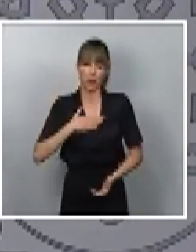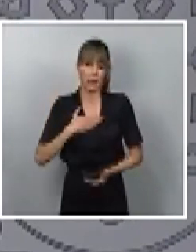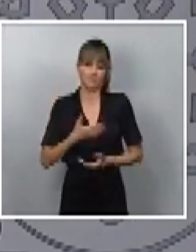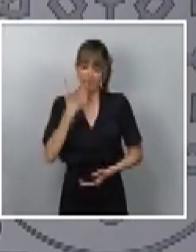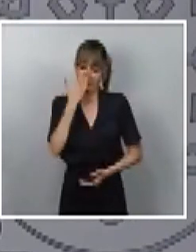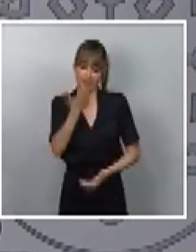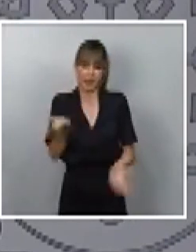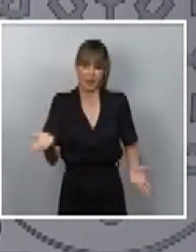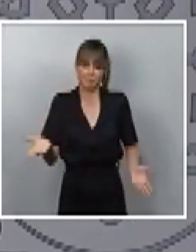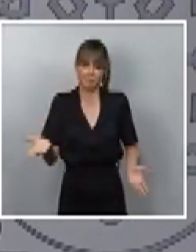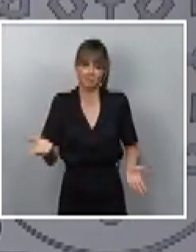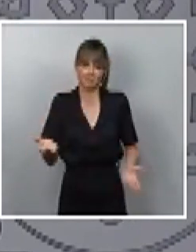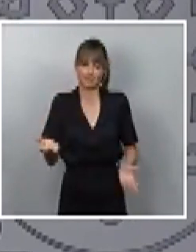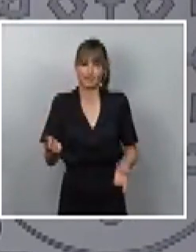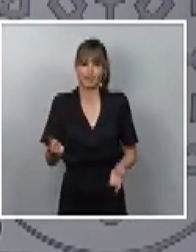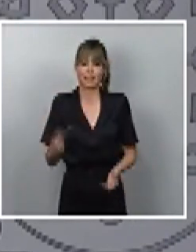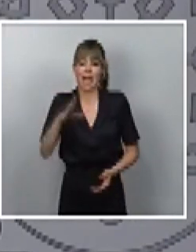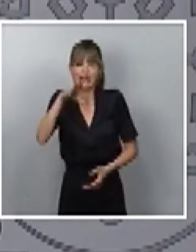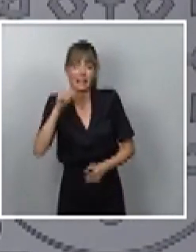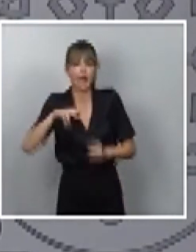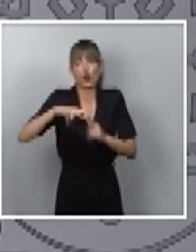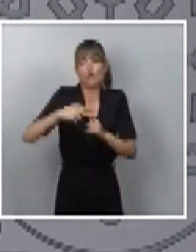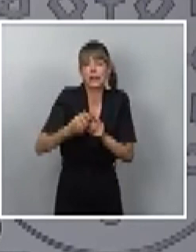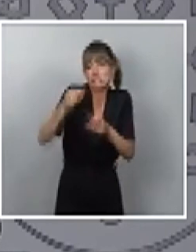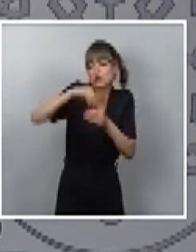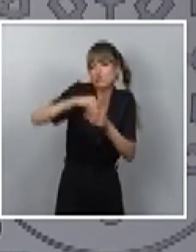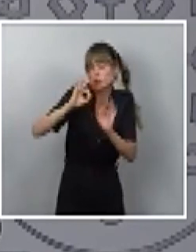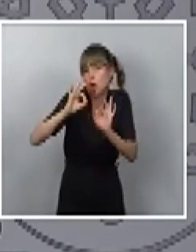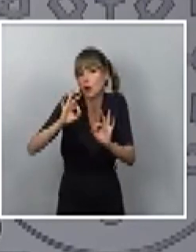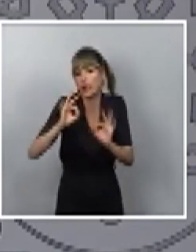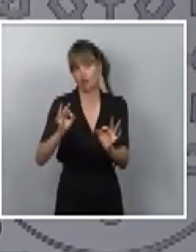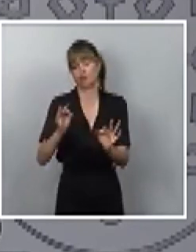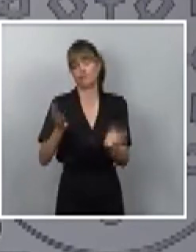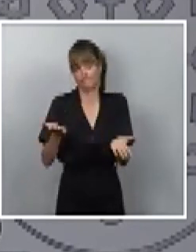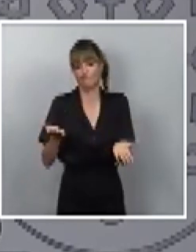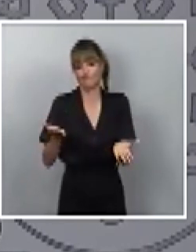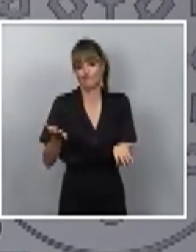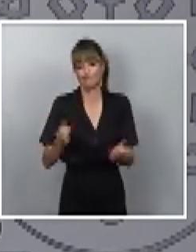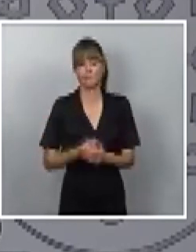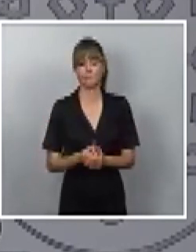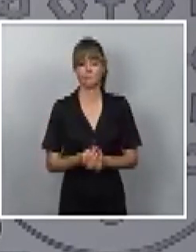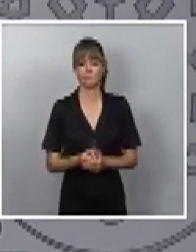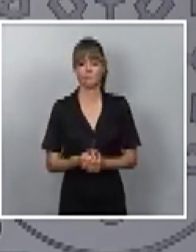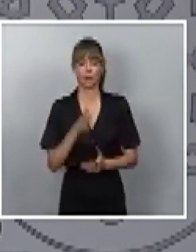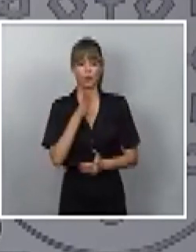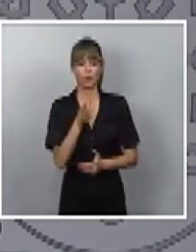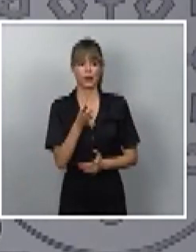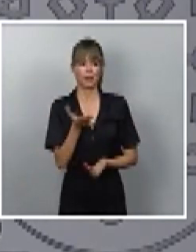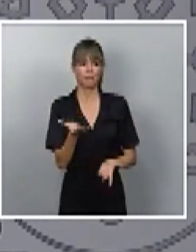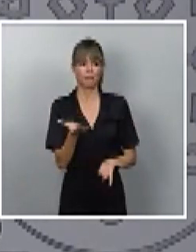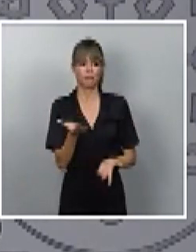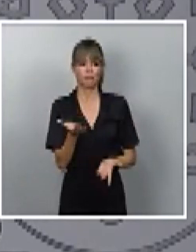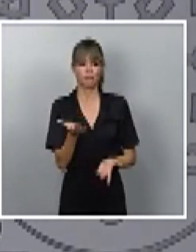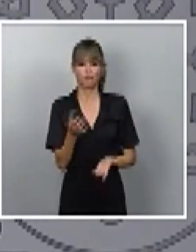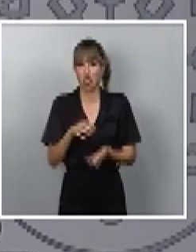que traducirlo y enmarcarlo en el contexto y en el momento en el que se produjo sobre todo porque hombre yo creo que a nadie nadie